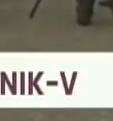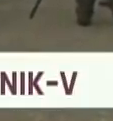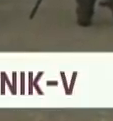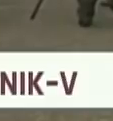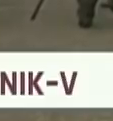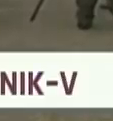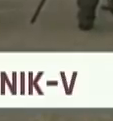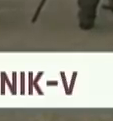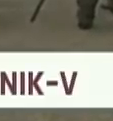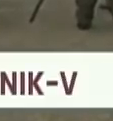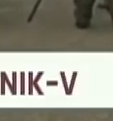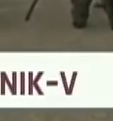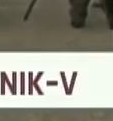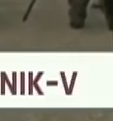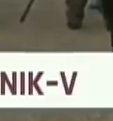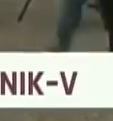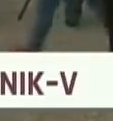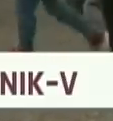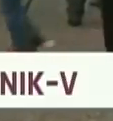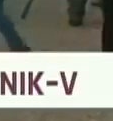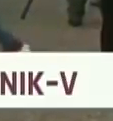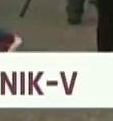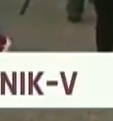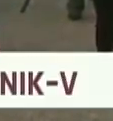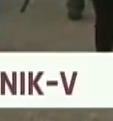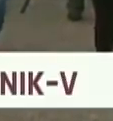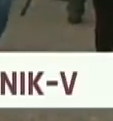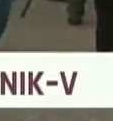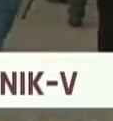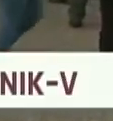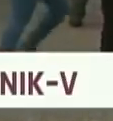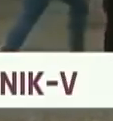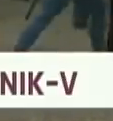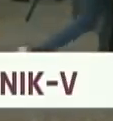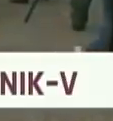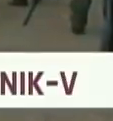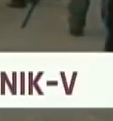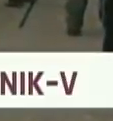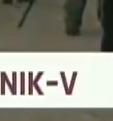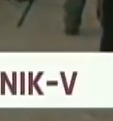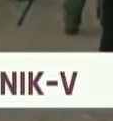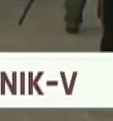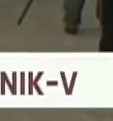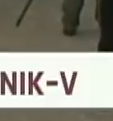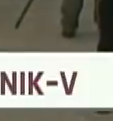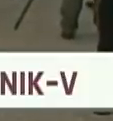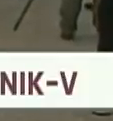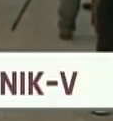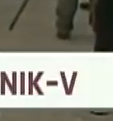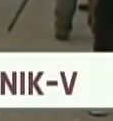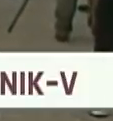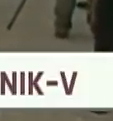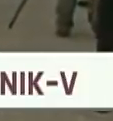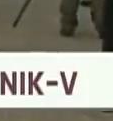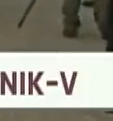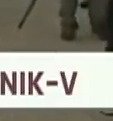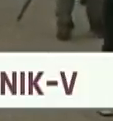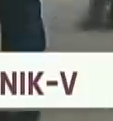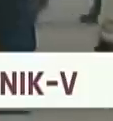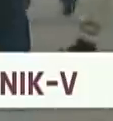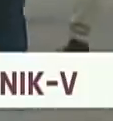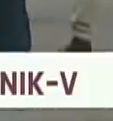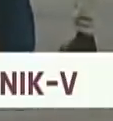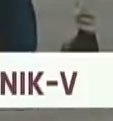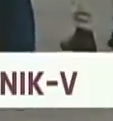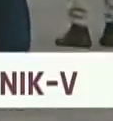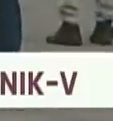vacunación masiva. Veíamos allí también algún personal de la salud con las banderas de Rusia, banderas de Venezuela